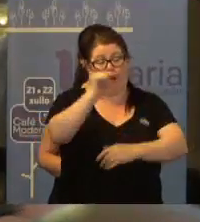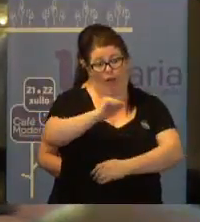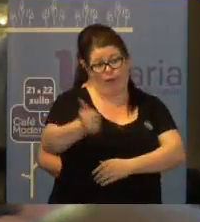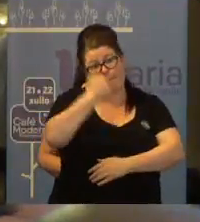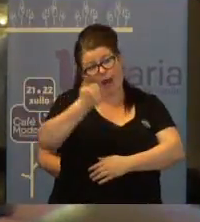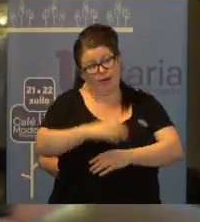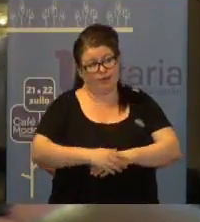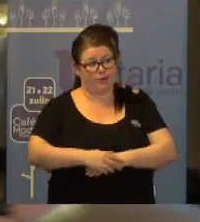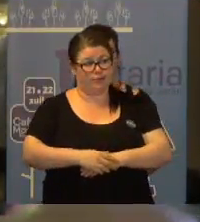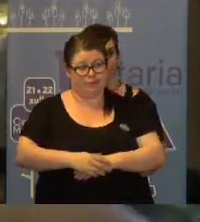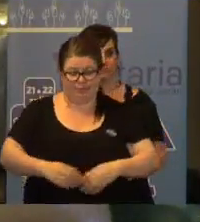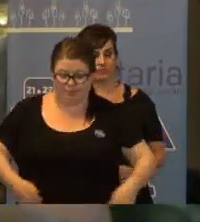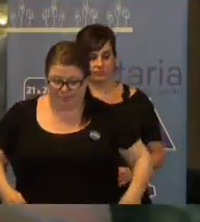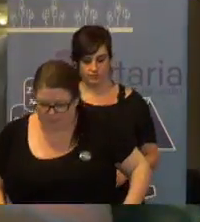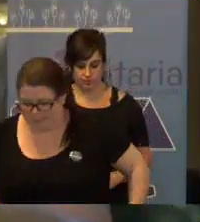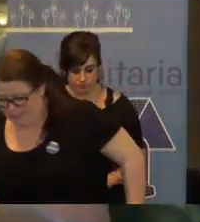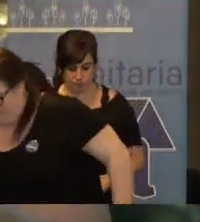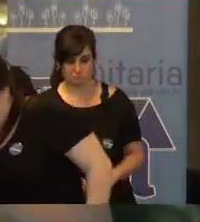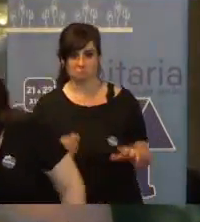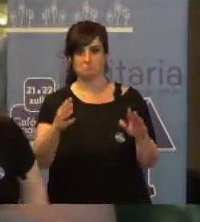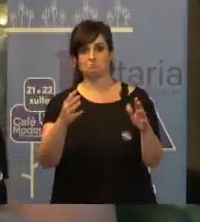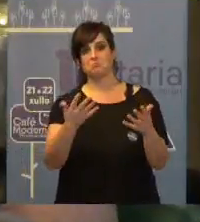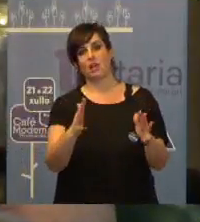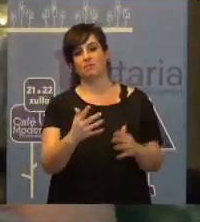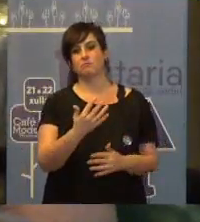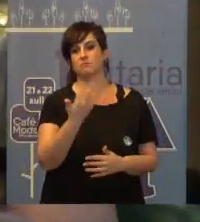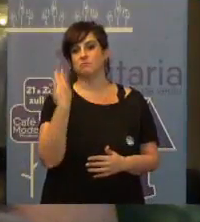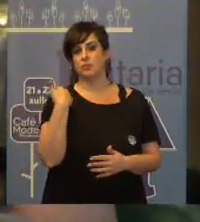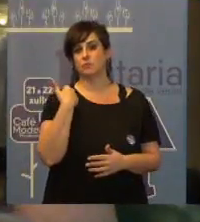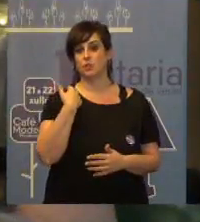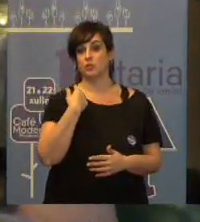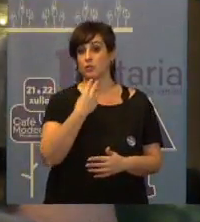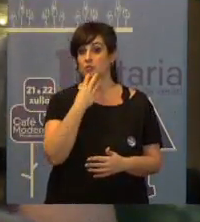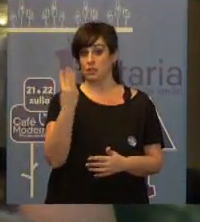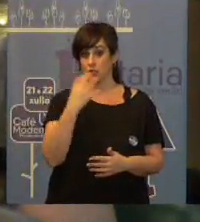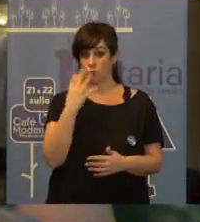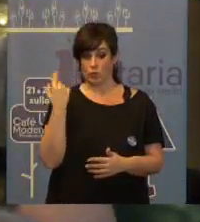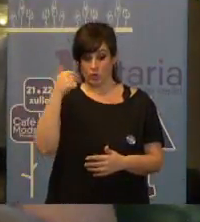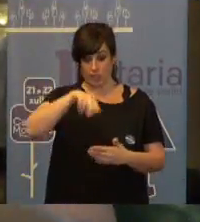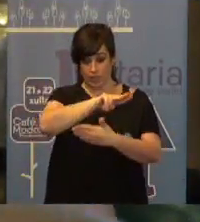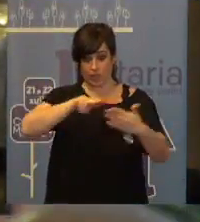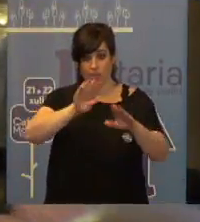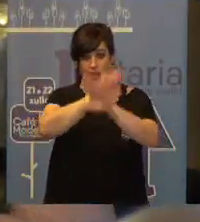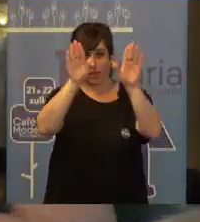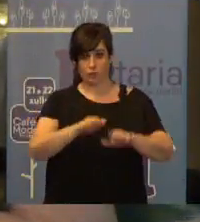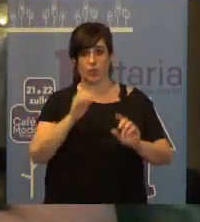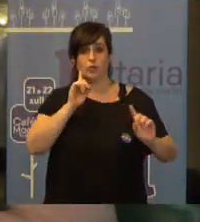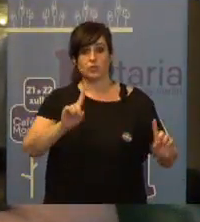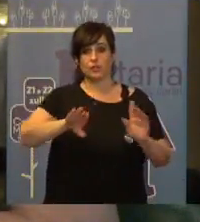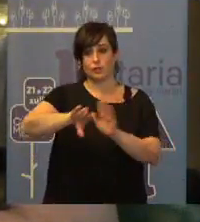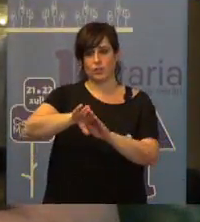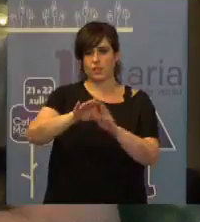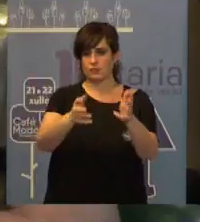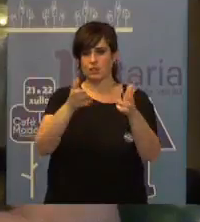hai, non sei exactamente canto tempo, pero debe haber 3, 4, 5 convocatorias electorais en Galicia, os resultados, a dereita